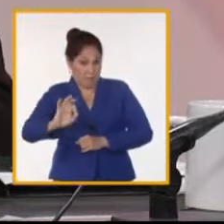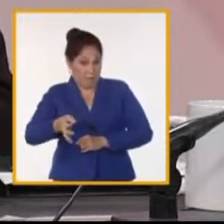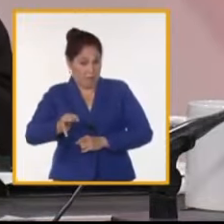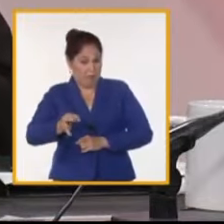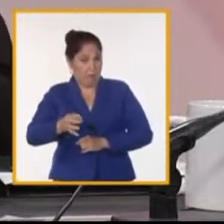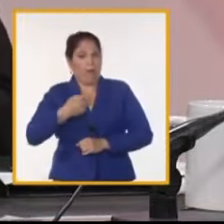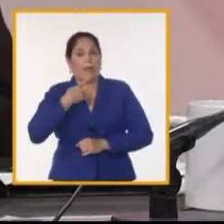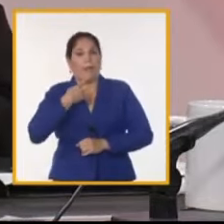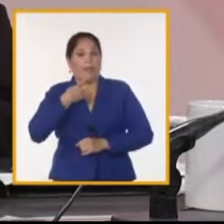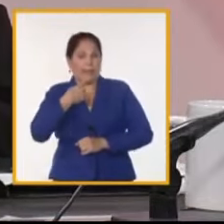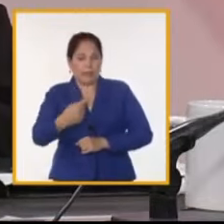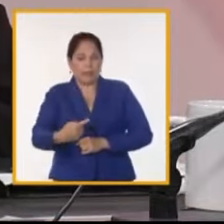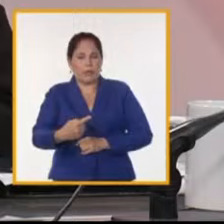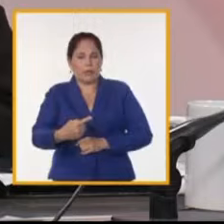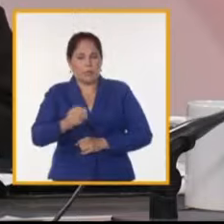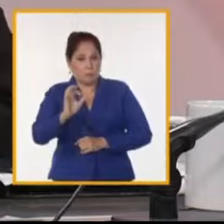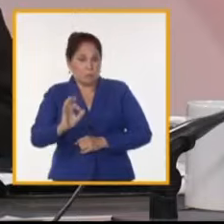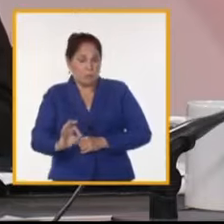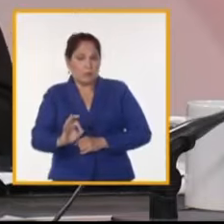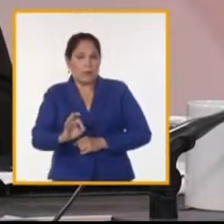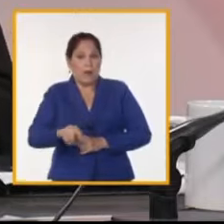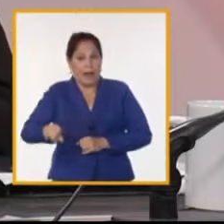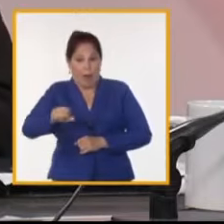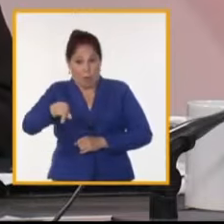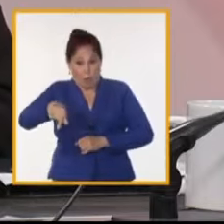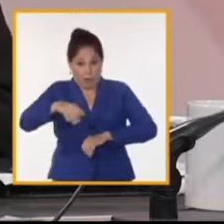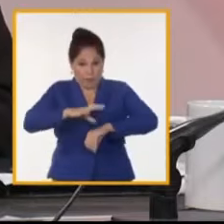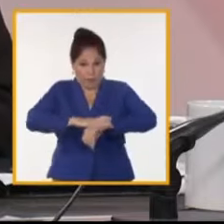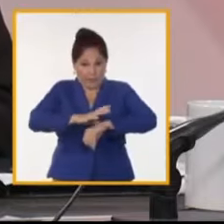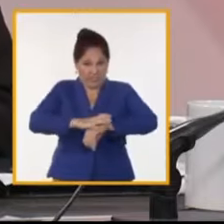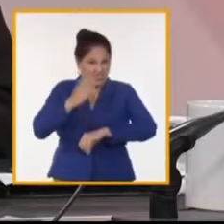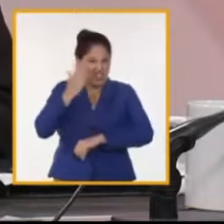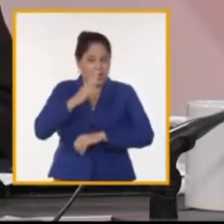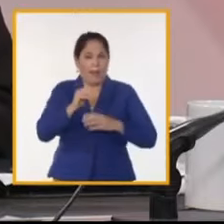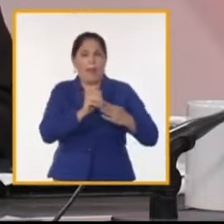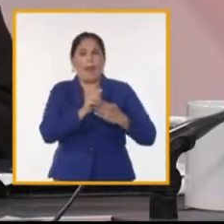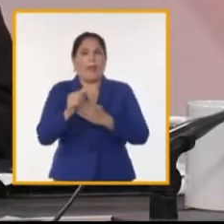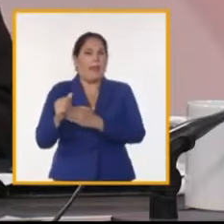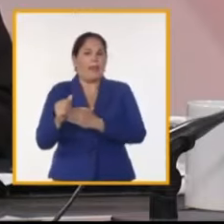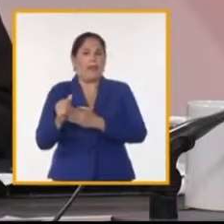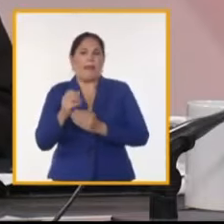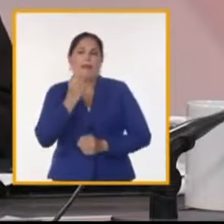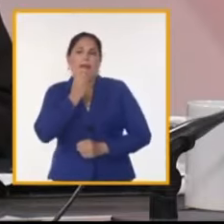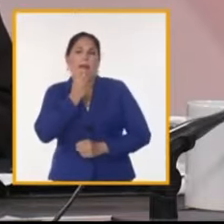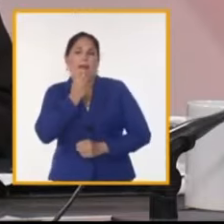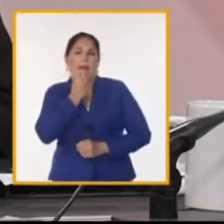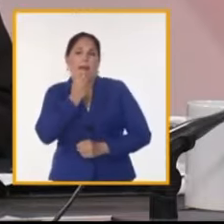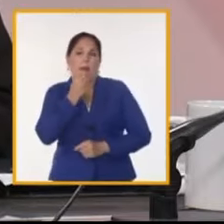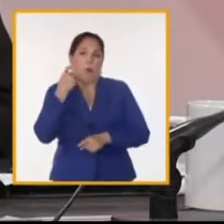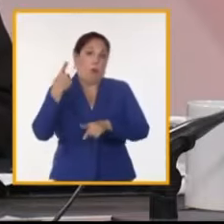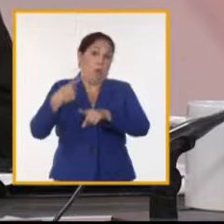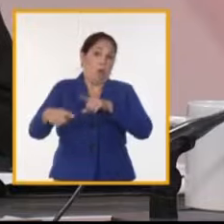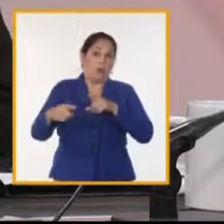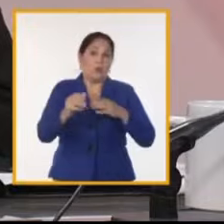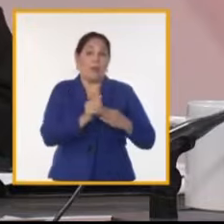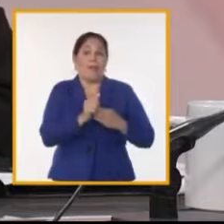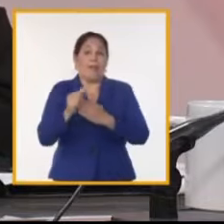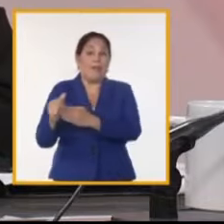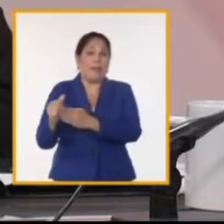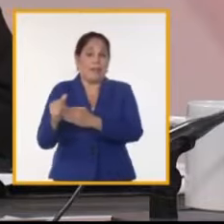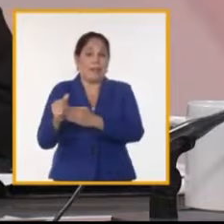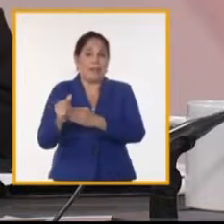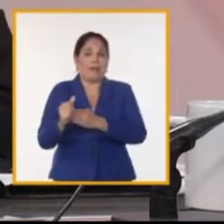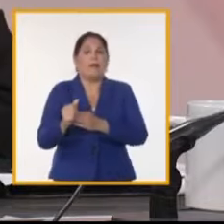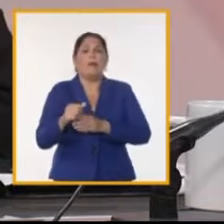ha llamado al encauzamiento del líder Isra Benjamín netanyahu y también de los líderes de jamas